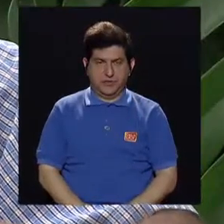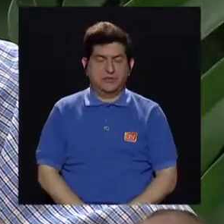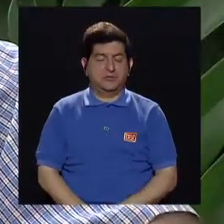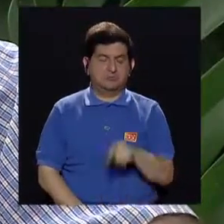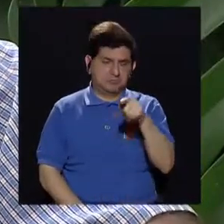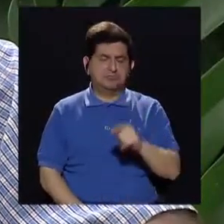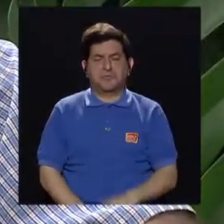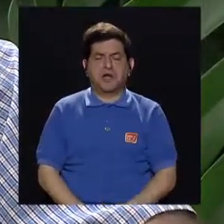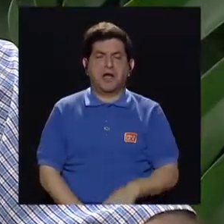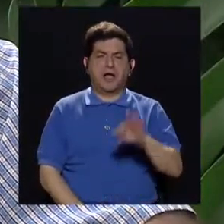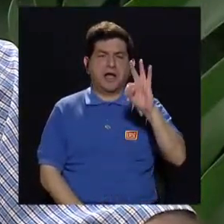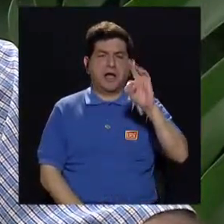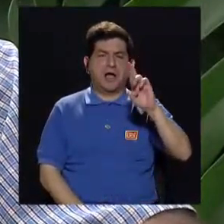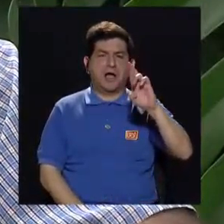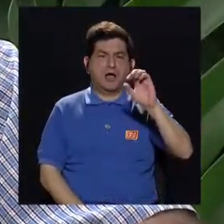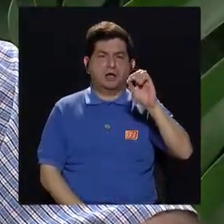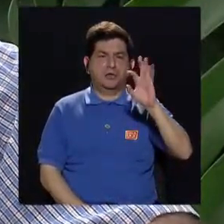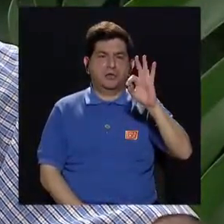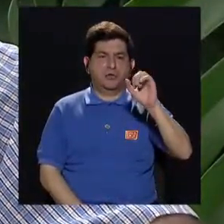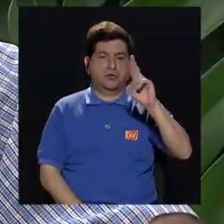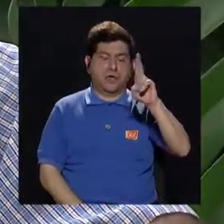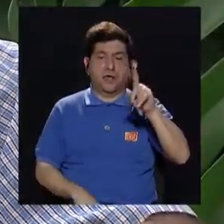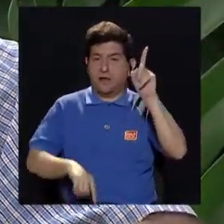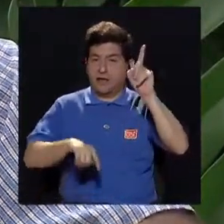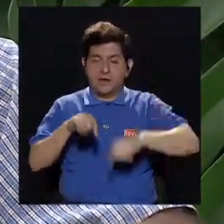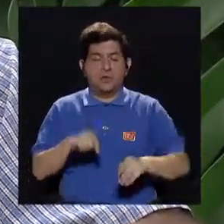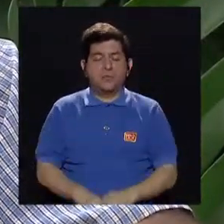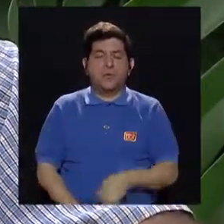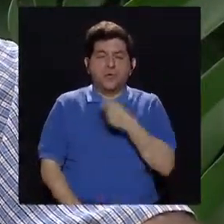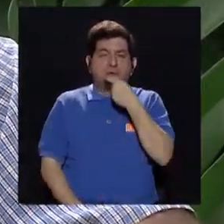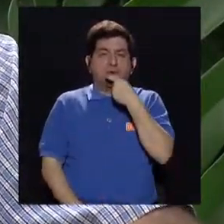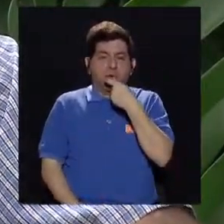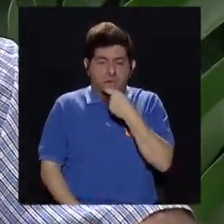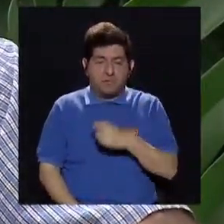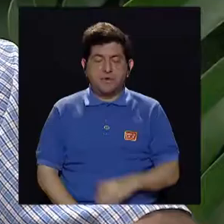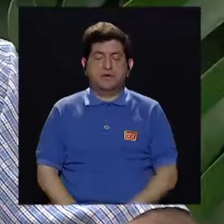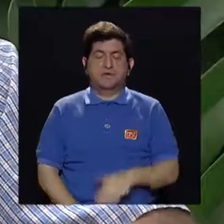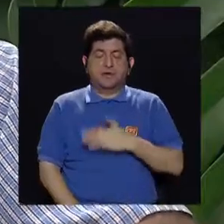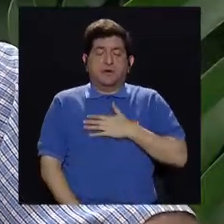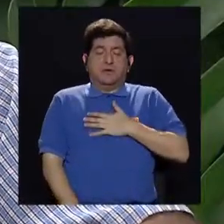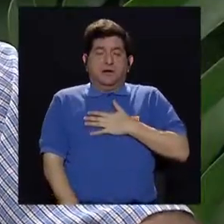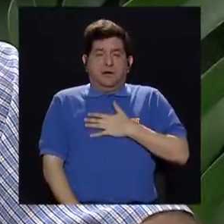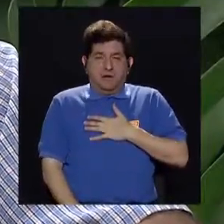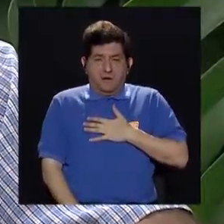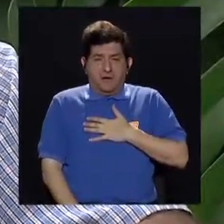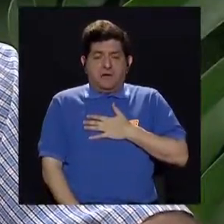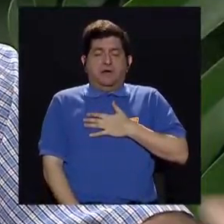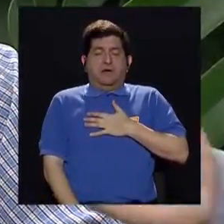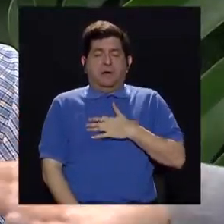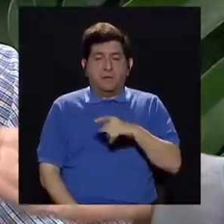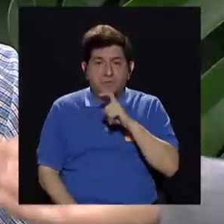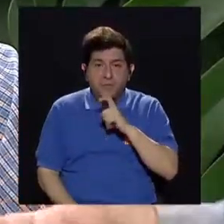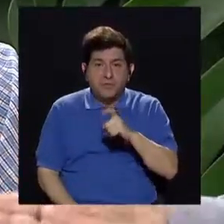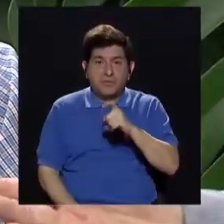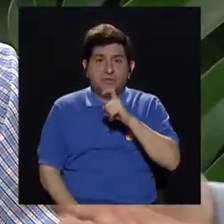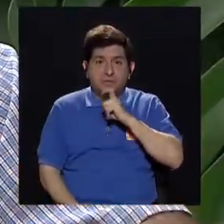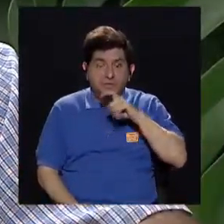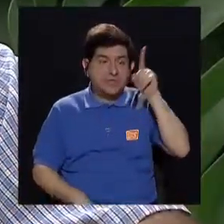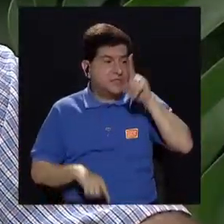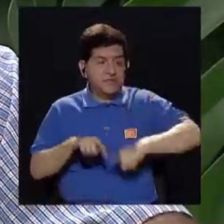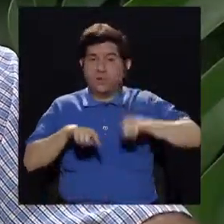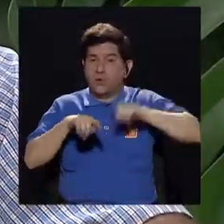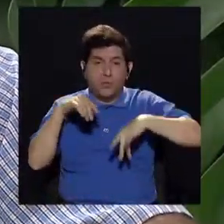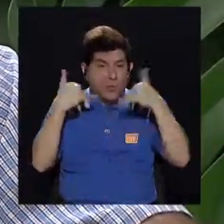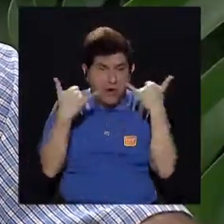va a salir a trotar y ni siquiera puede silbar, ¿verdad? Uno cree que o sea, si intenta silbar